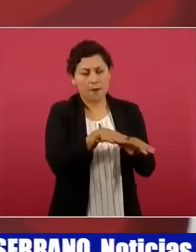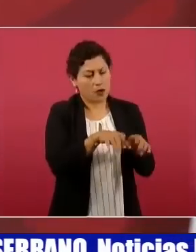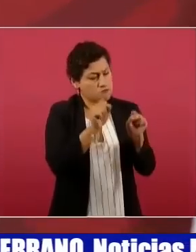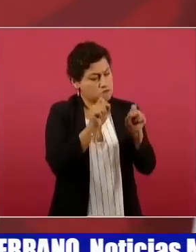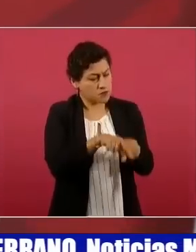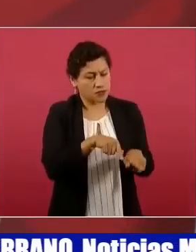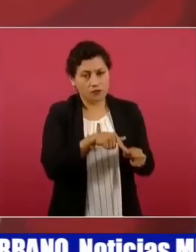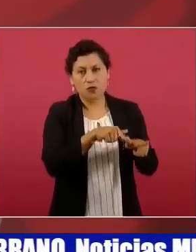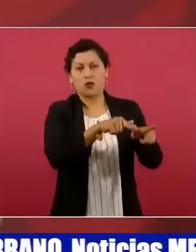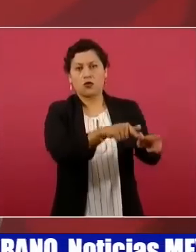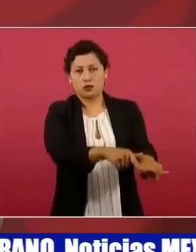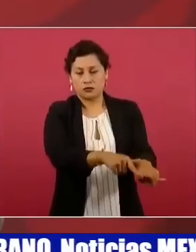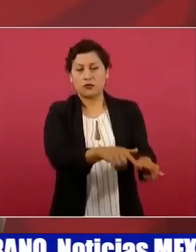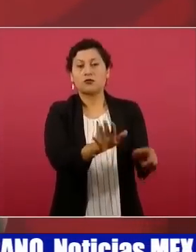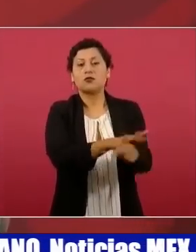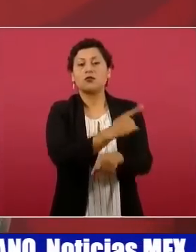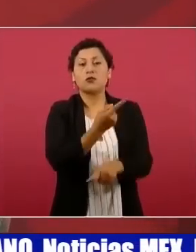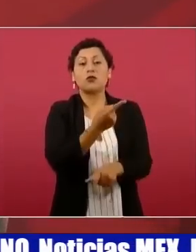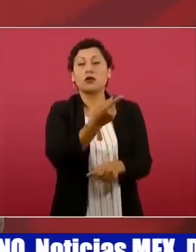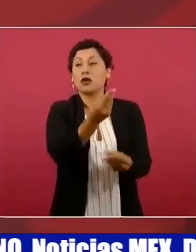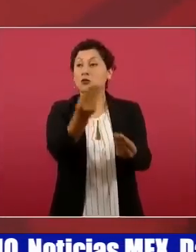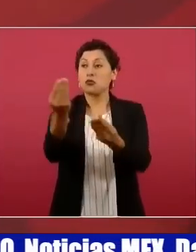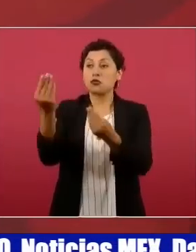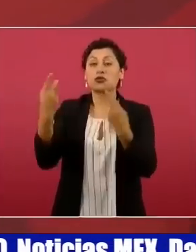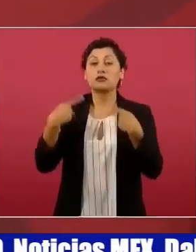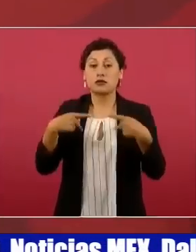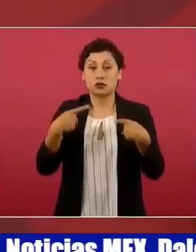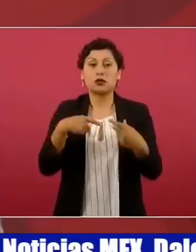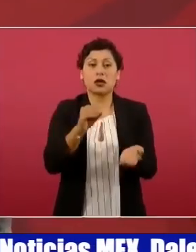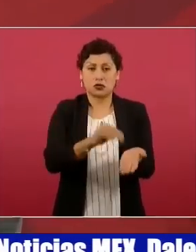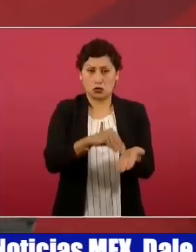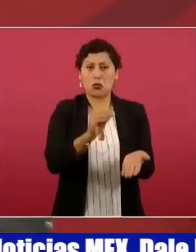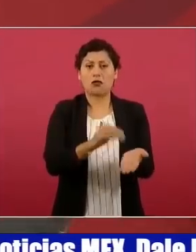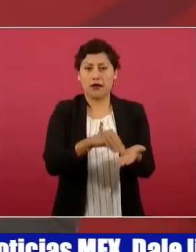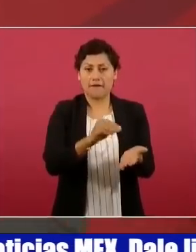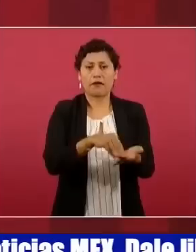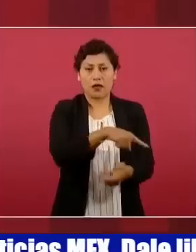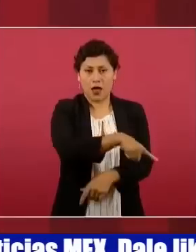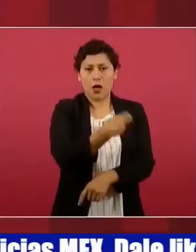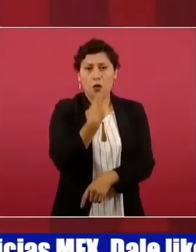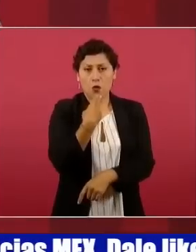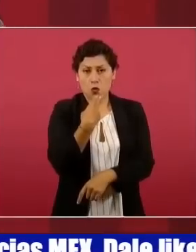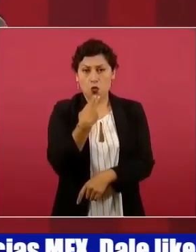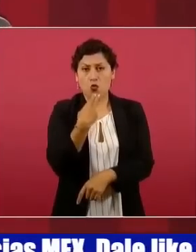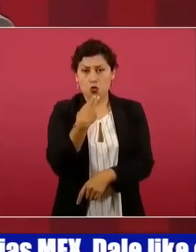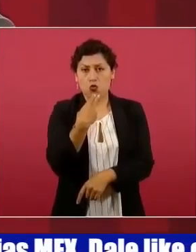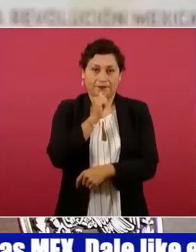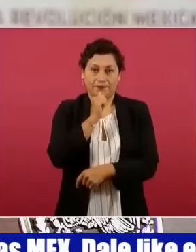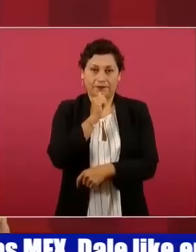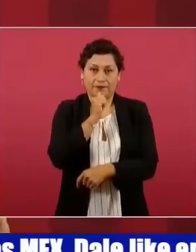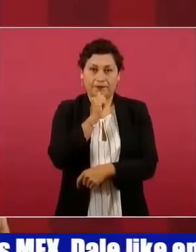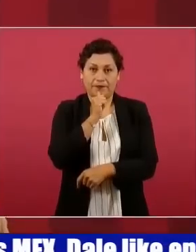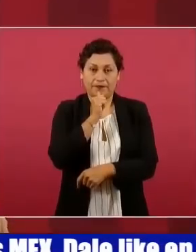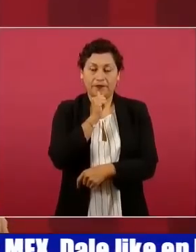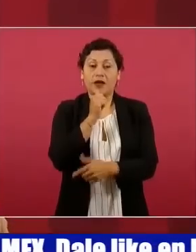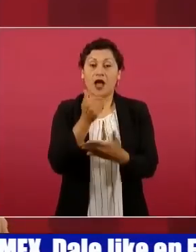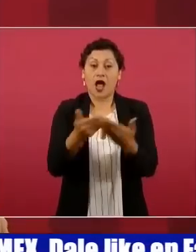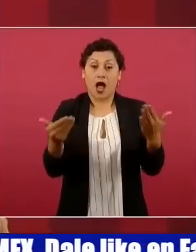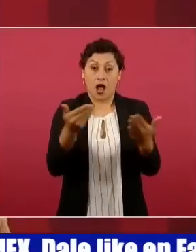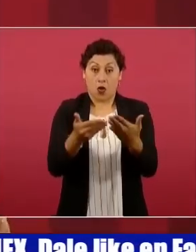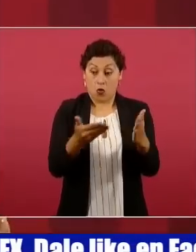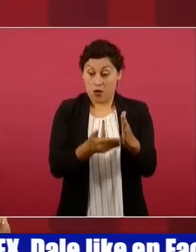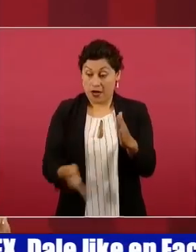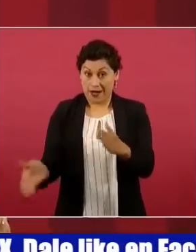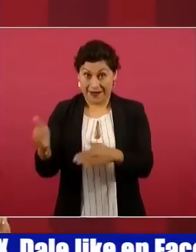el general Cienfuegos. Sin embargo, no hay pacto de impunidad. Cuando vemos esto, que todavía no sabemos del informe, pero también